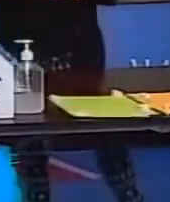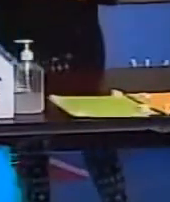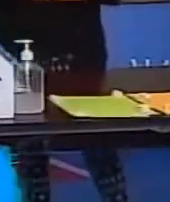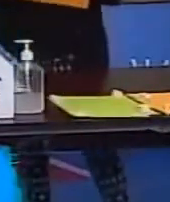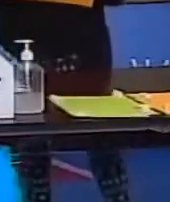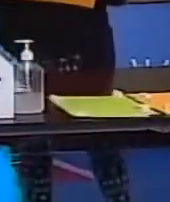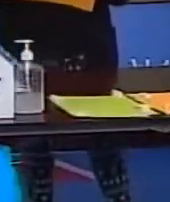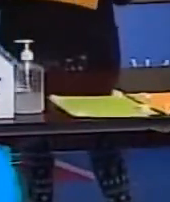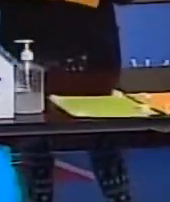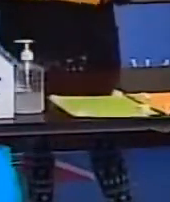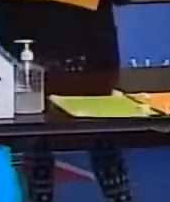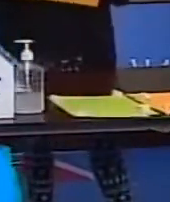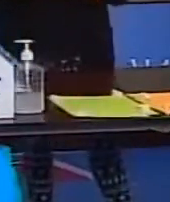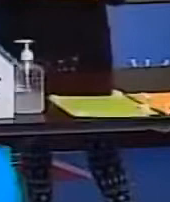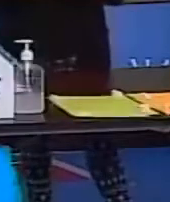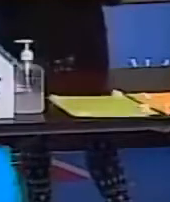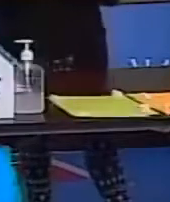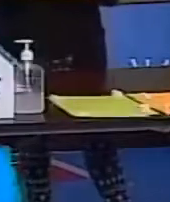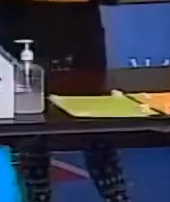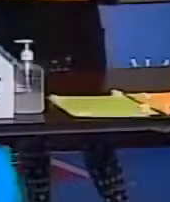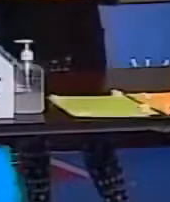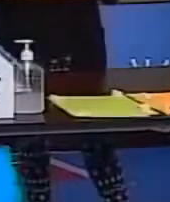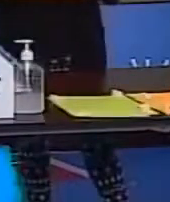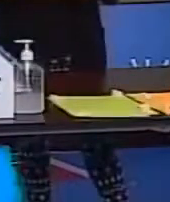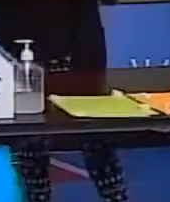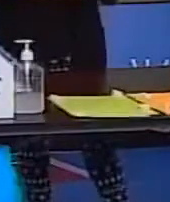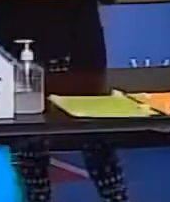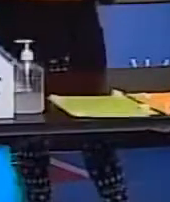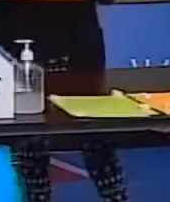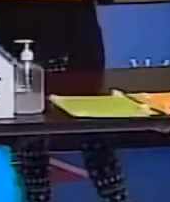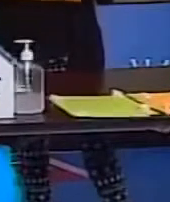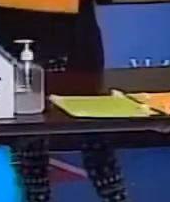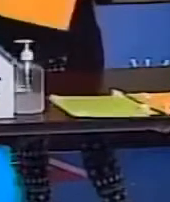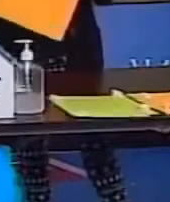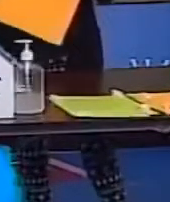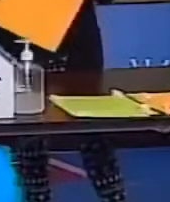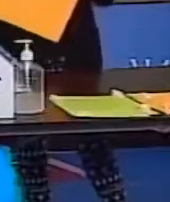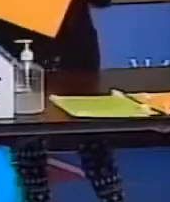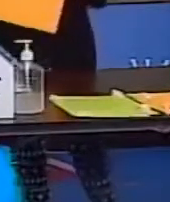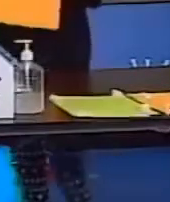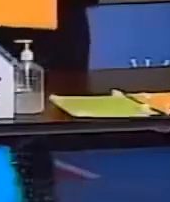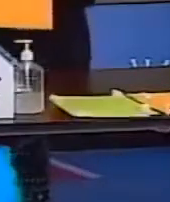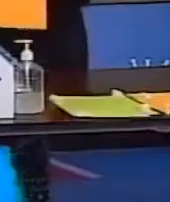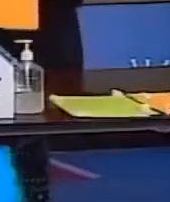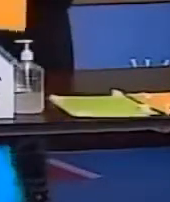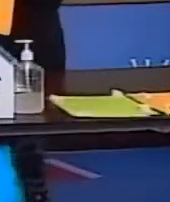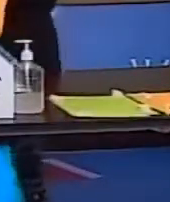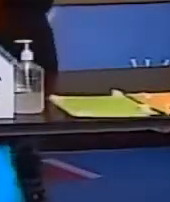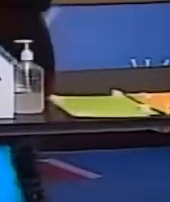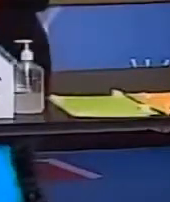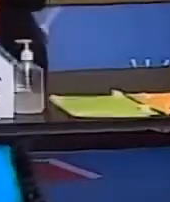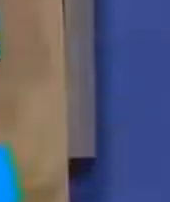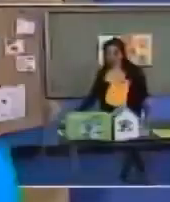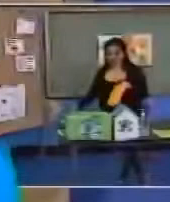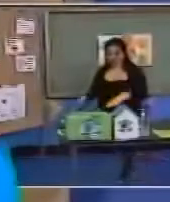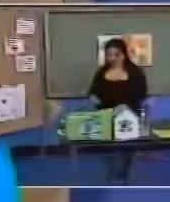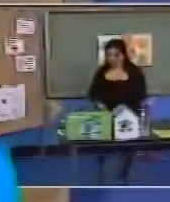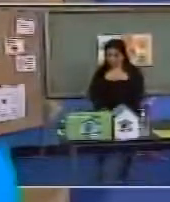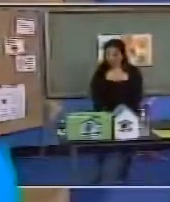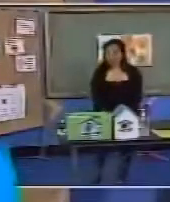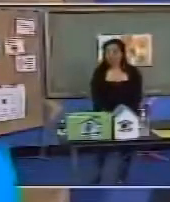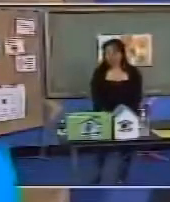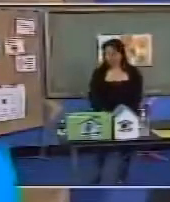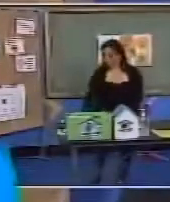2 niñas asomaditas, cada una en su ventana. ¿Lo ven y cuentan todos sin decir una palabra? Son